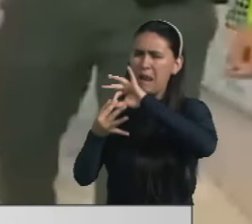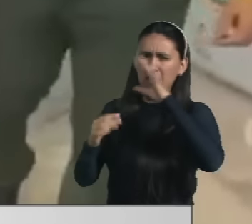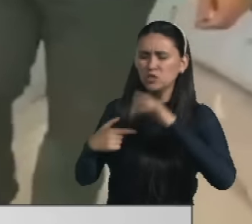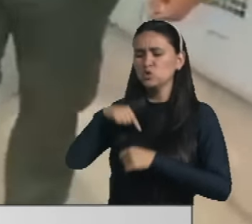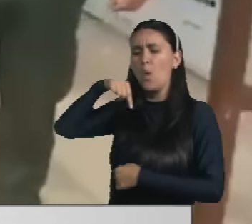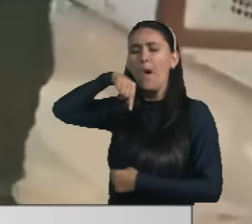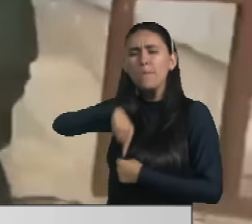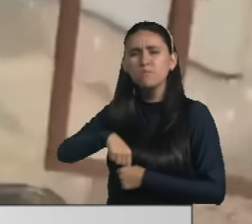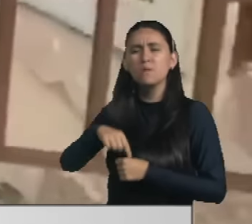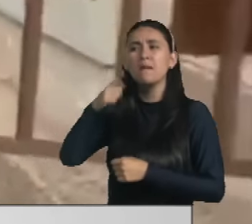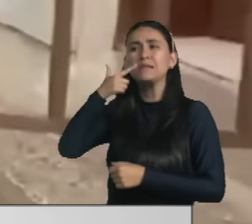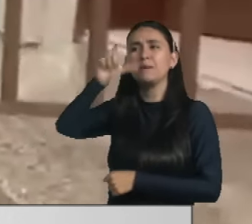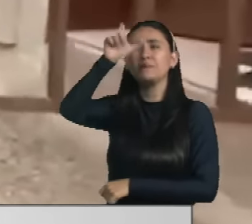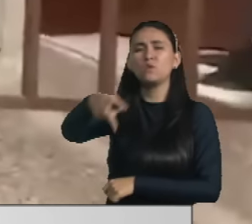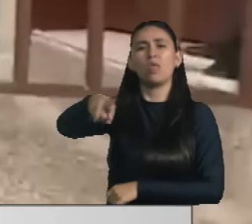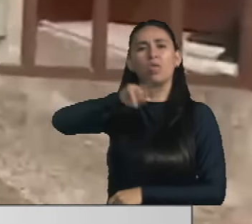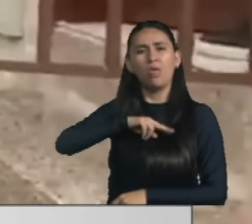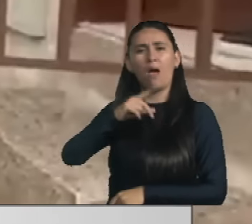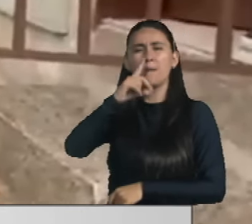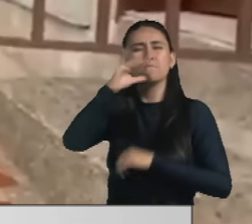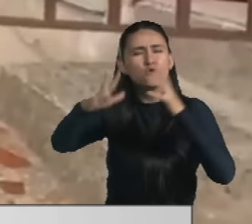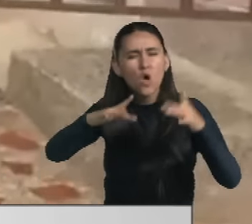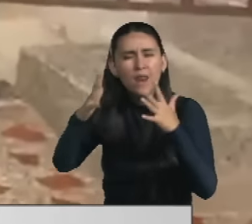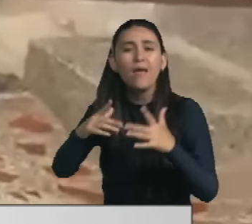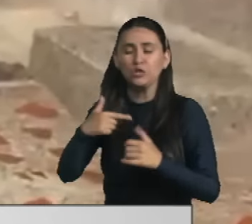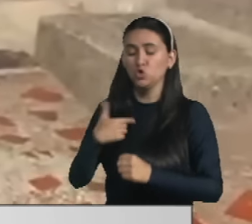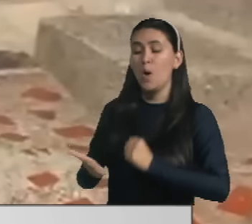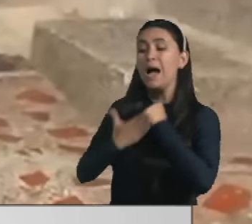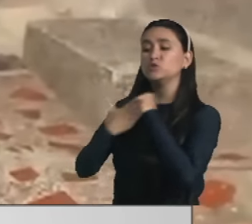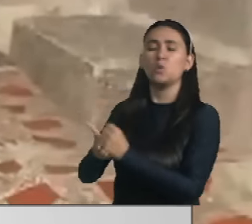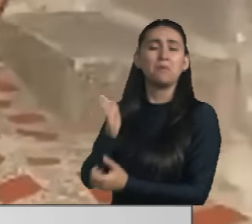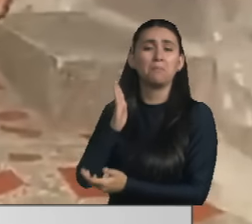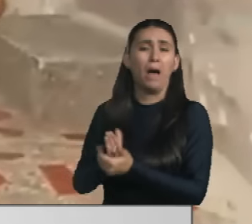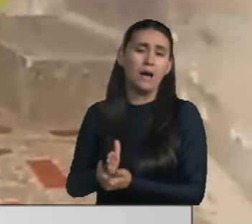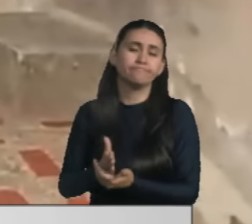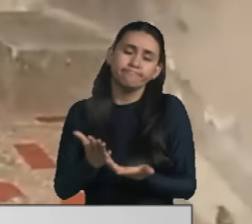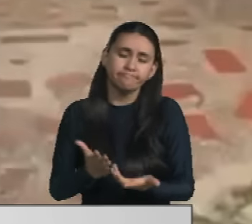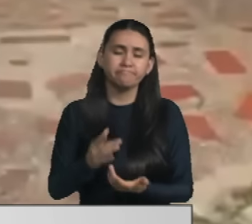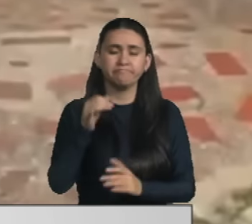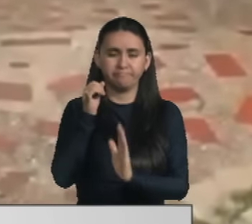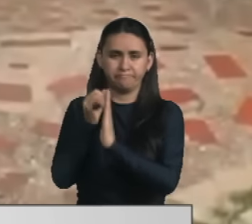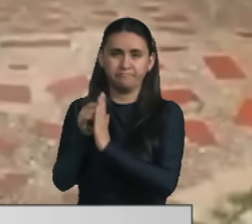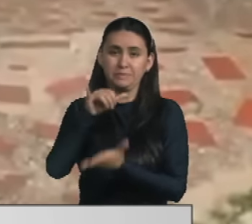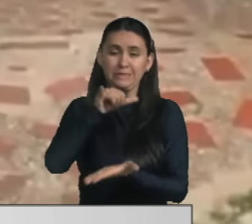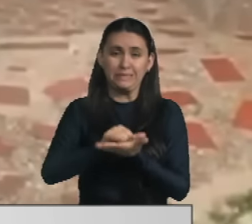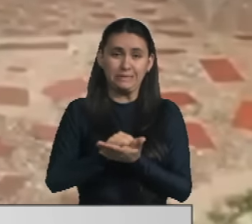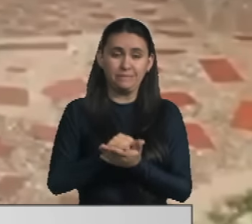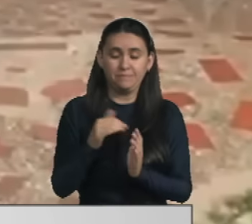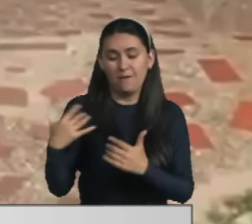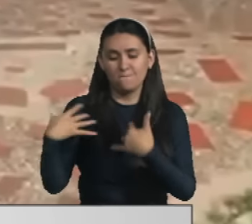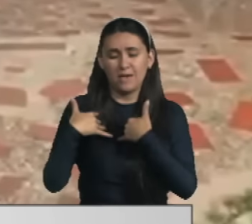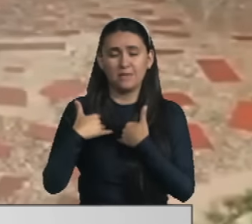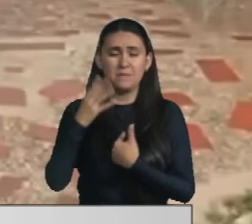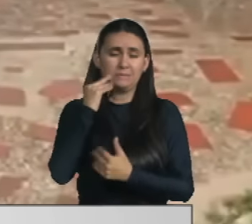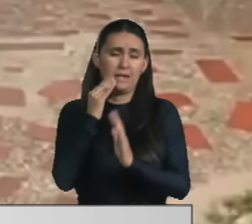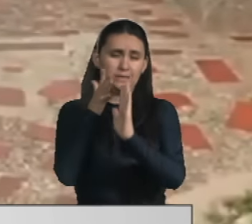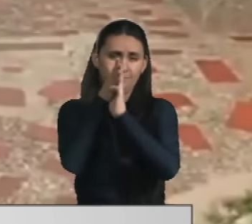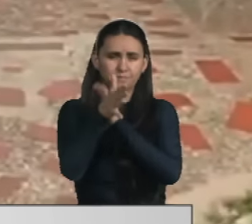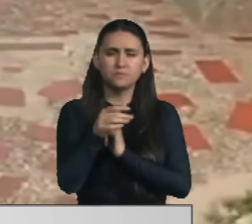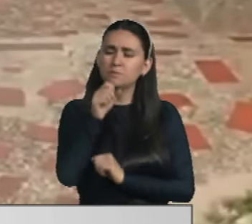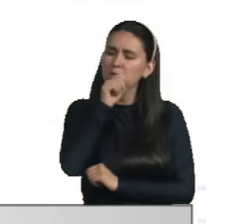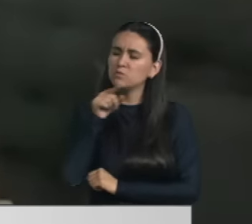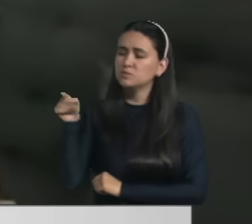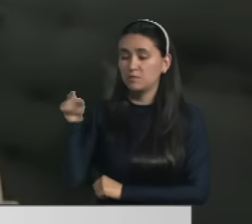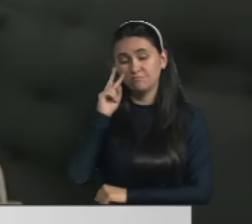sexual. Pues es una de las víctimas que nos acompaña hoy aquí en Noticentro 1 CMI. Para terminar, ¿qué significa para usted